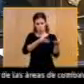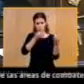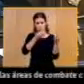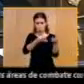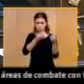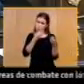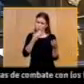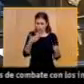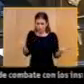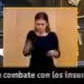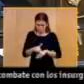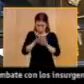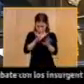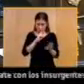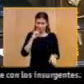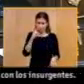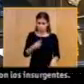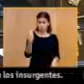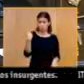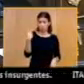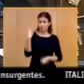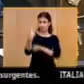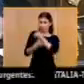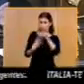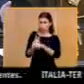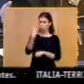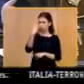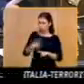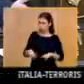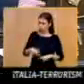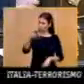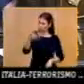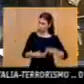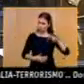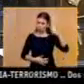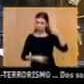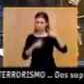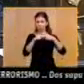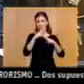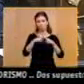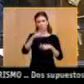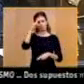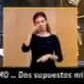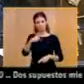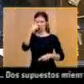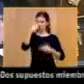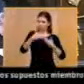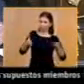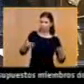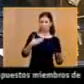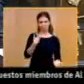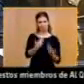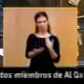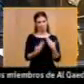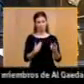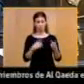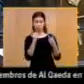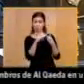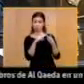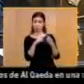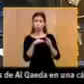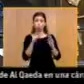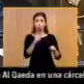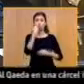usted mantenía dos activos muy relevantes. Primero, el talante ha abierto el diálogo. Segundo, los